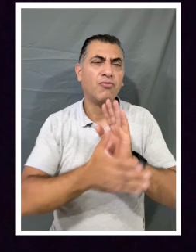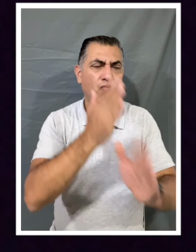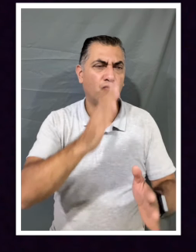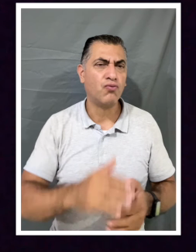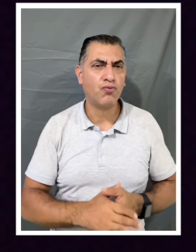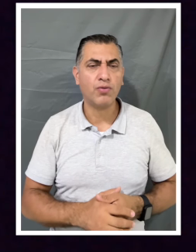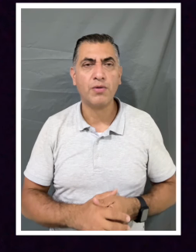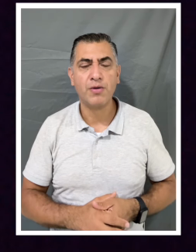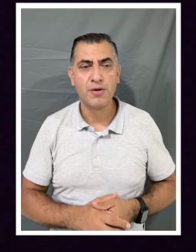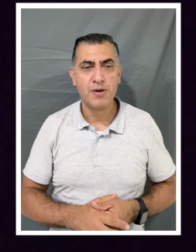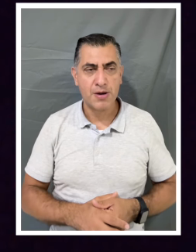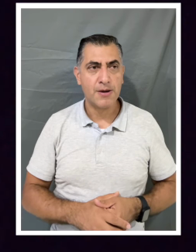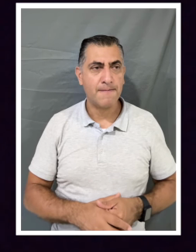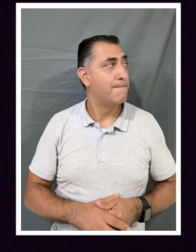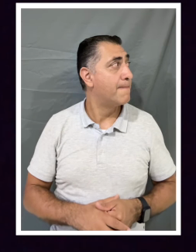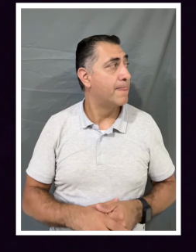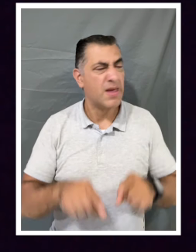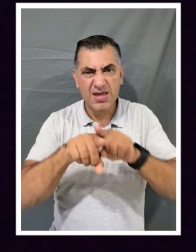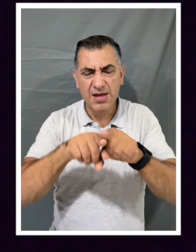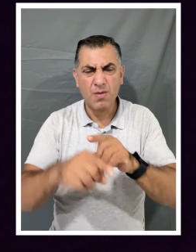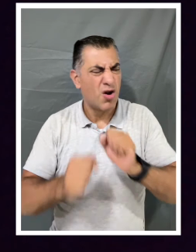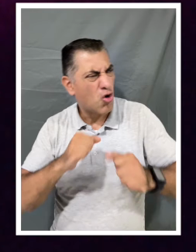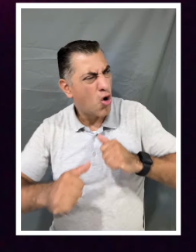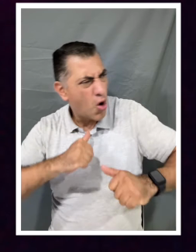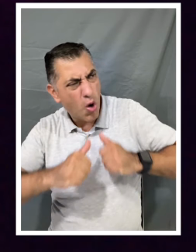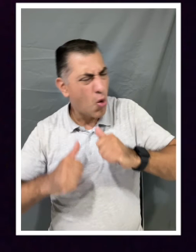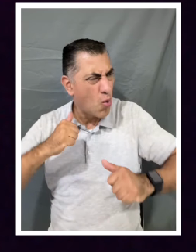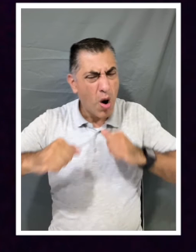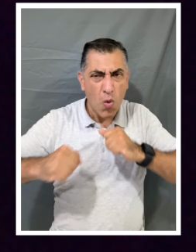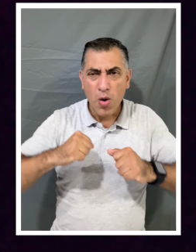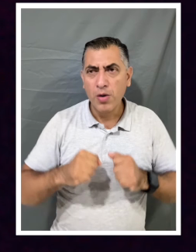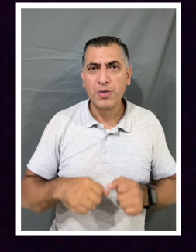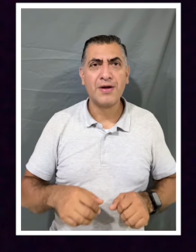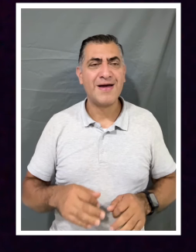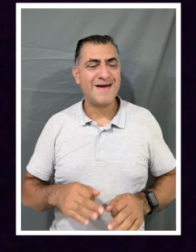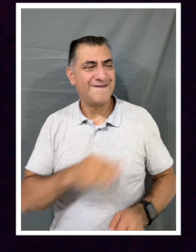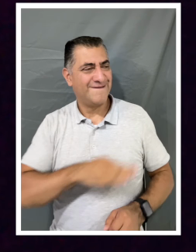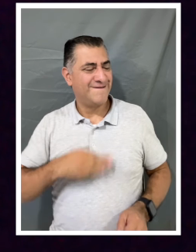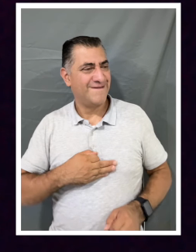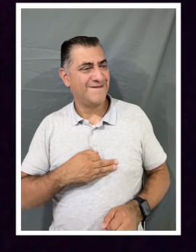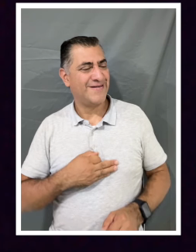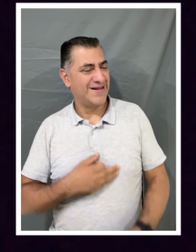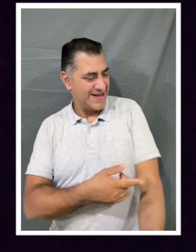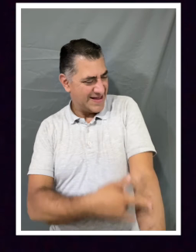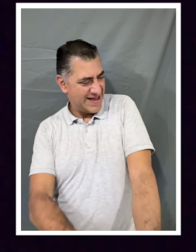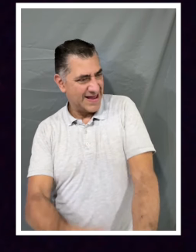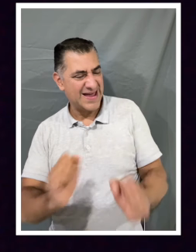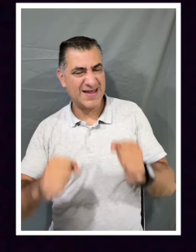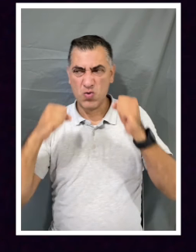Entonces te imaginas imas que Chucho corrió el maratón y que gente le comentara felicidades a tus piernas y espero que esos